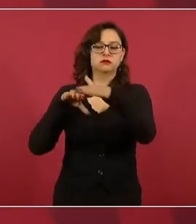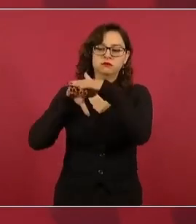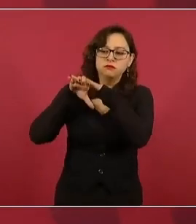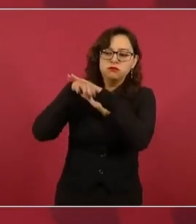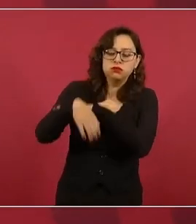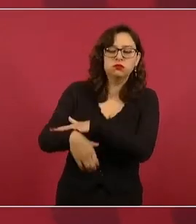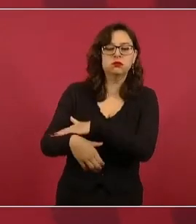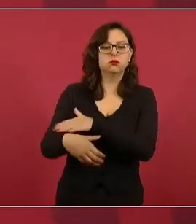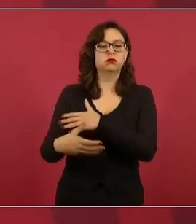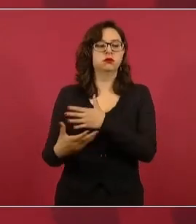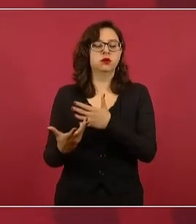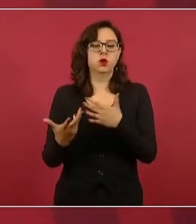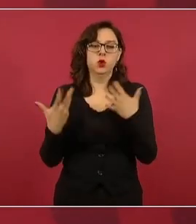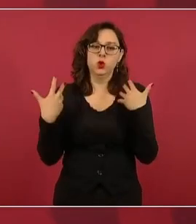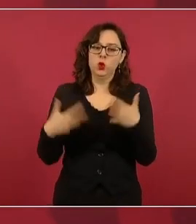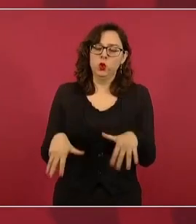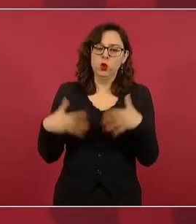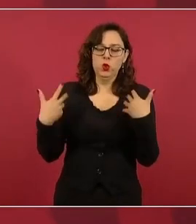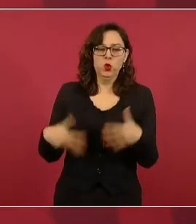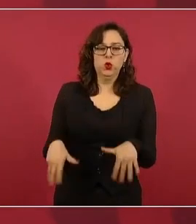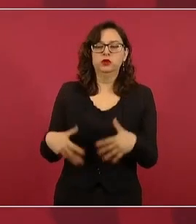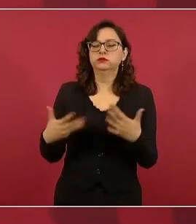y es pues